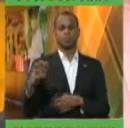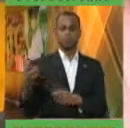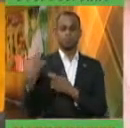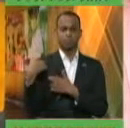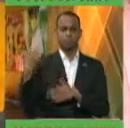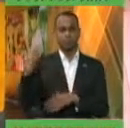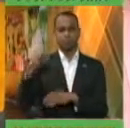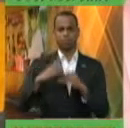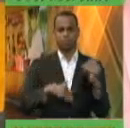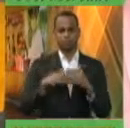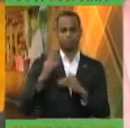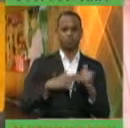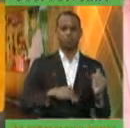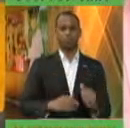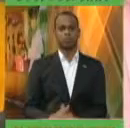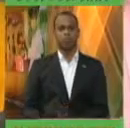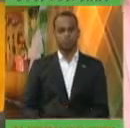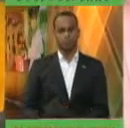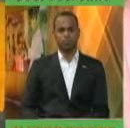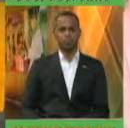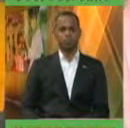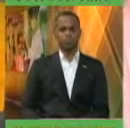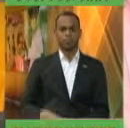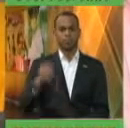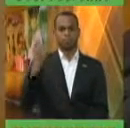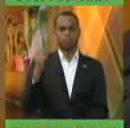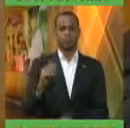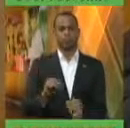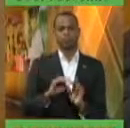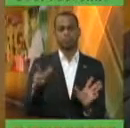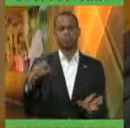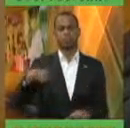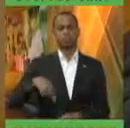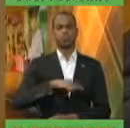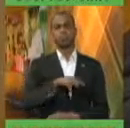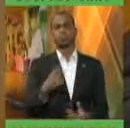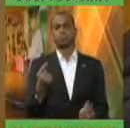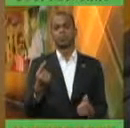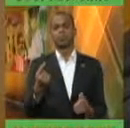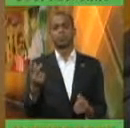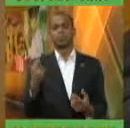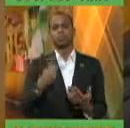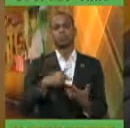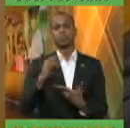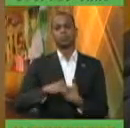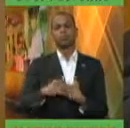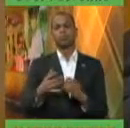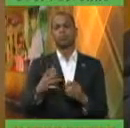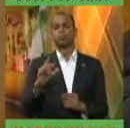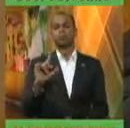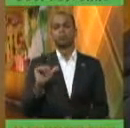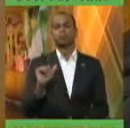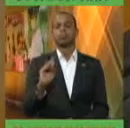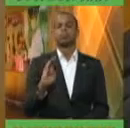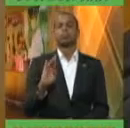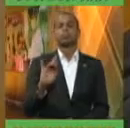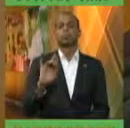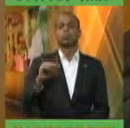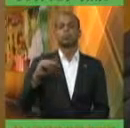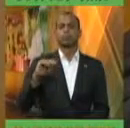construcciones de las edificaciones por tanto nosotros estamos sumergido en lo que es el proyecto de la barquita de la nueva